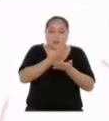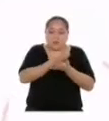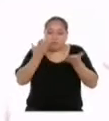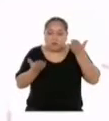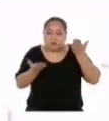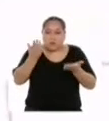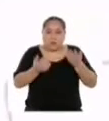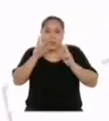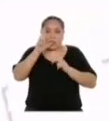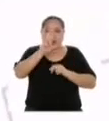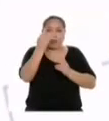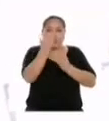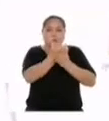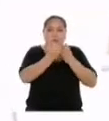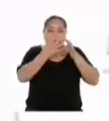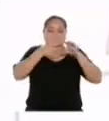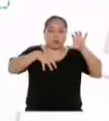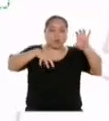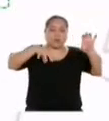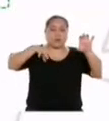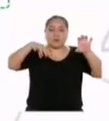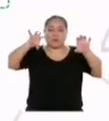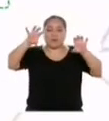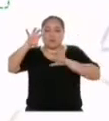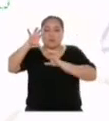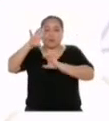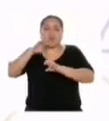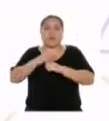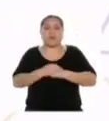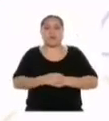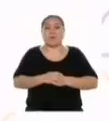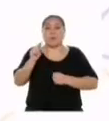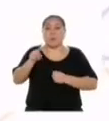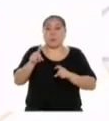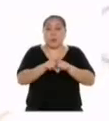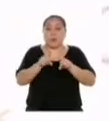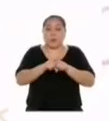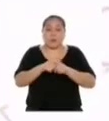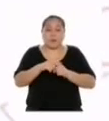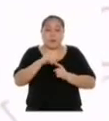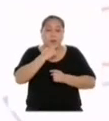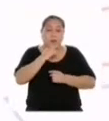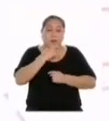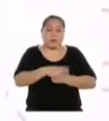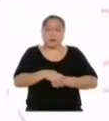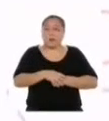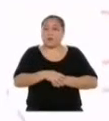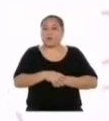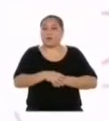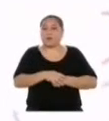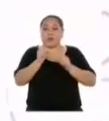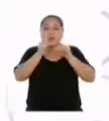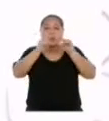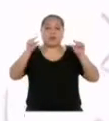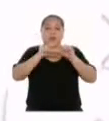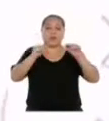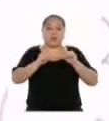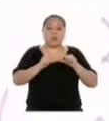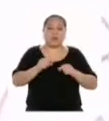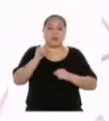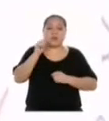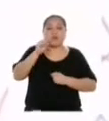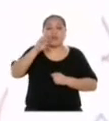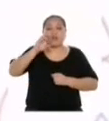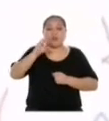gráficas que han realizado de valores separados para el género masculino y femenino, y la de barras dobles. Estoy